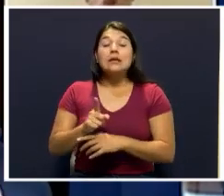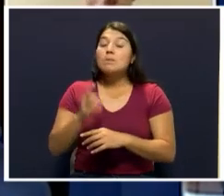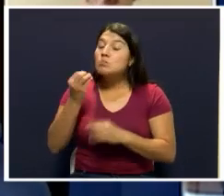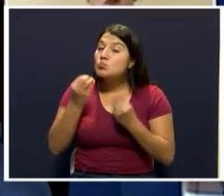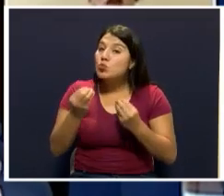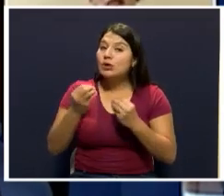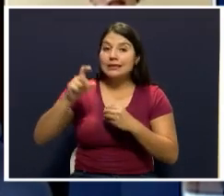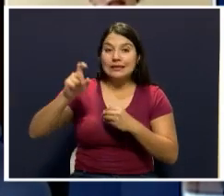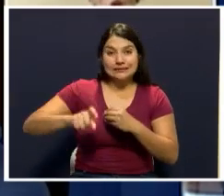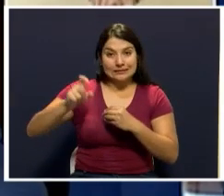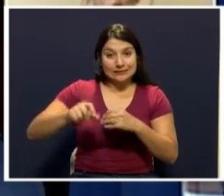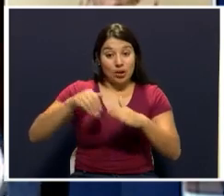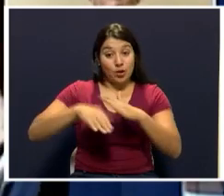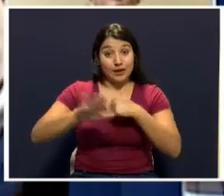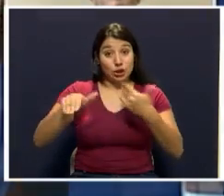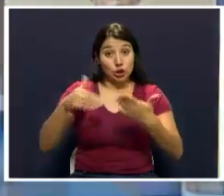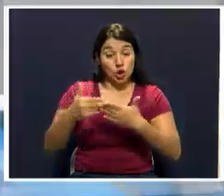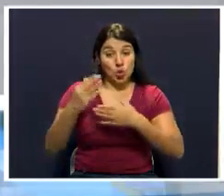solicitado en todo el mundo.